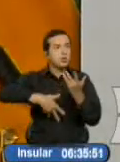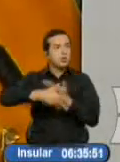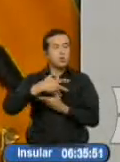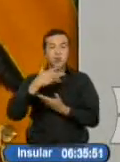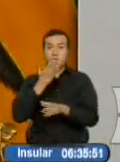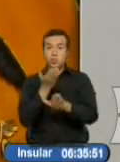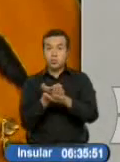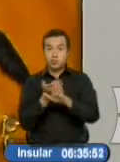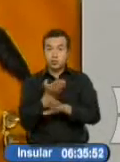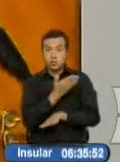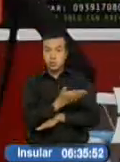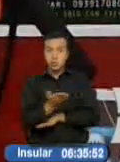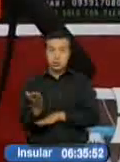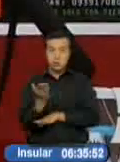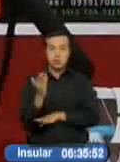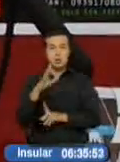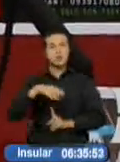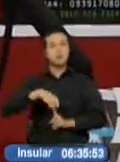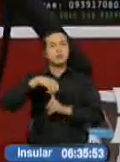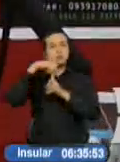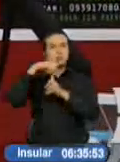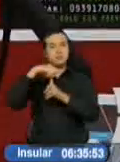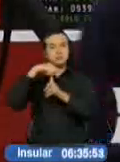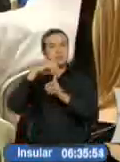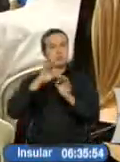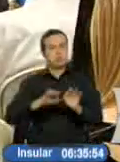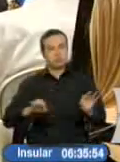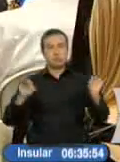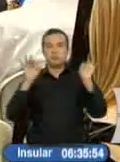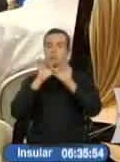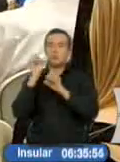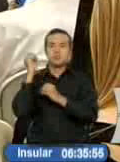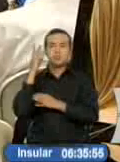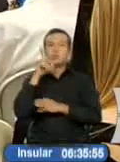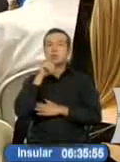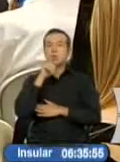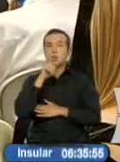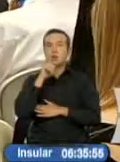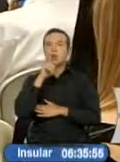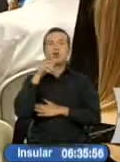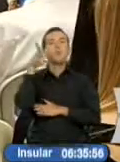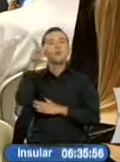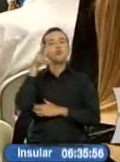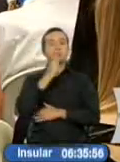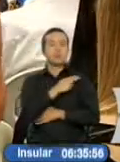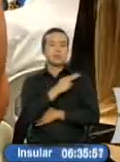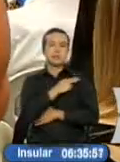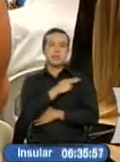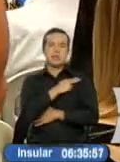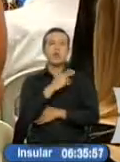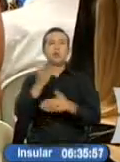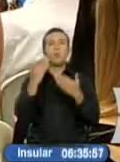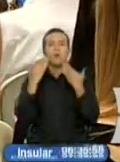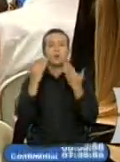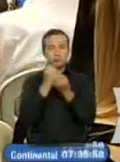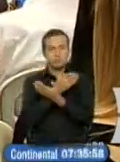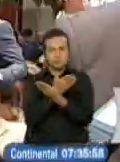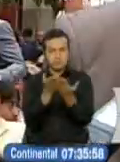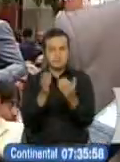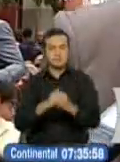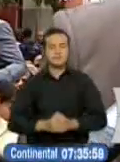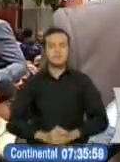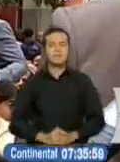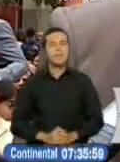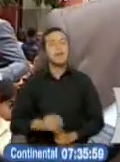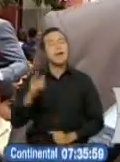las propuestas concreten prioridades nacionales. Así lo destacó el decano de la Facultad de Comunicación de la Universidad de Guayaquil, Clever Loro.